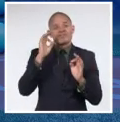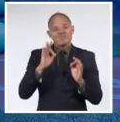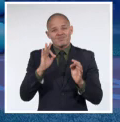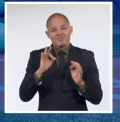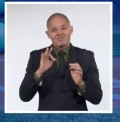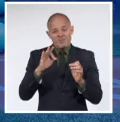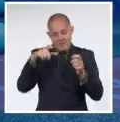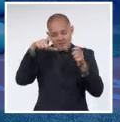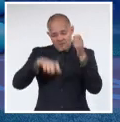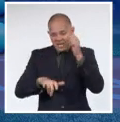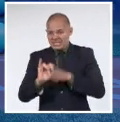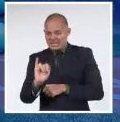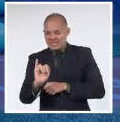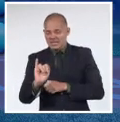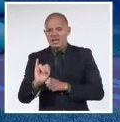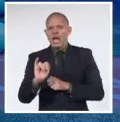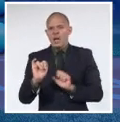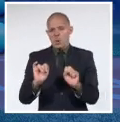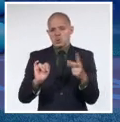solo ha ganado